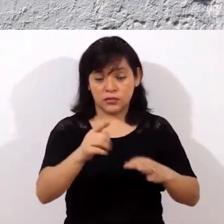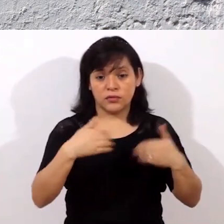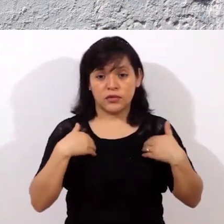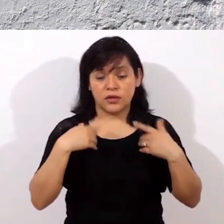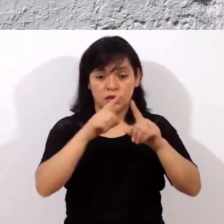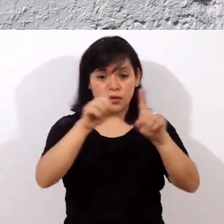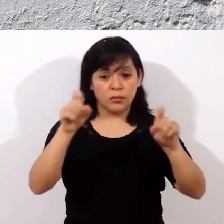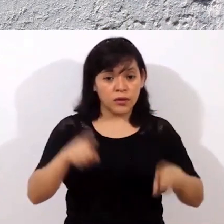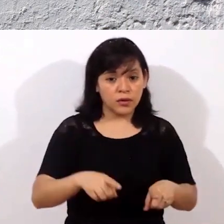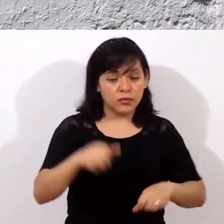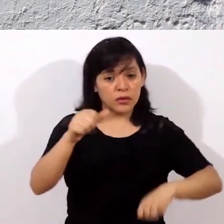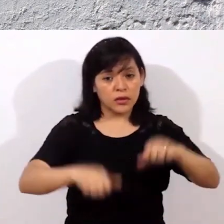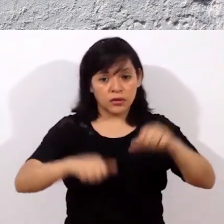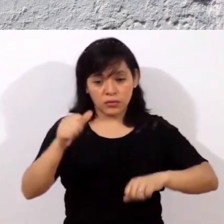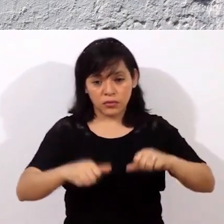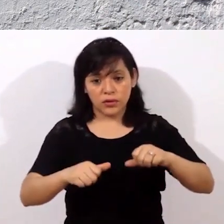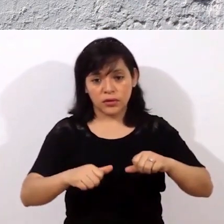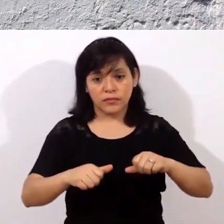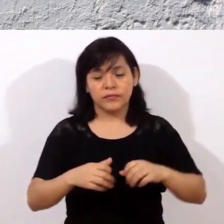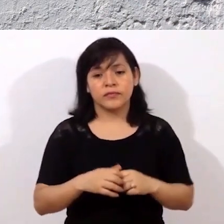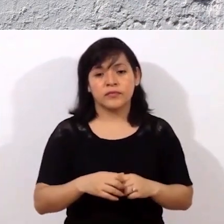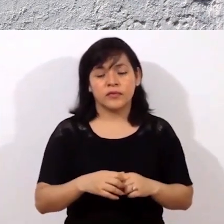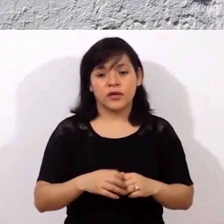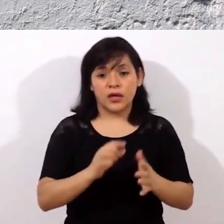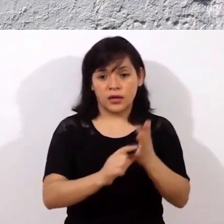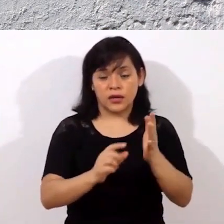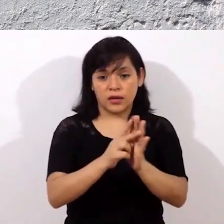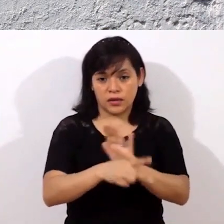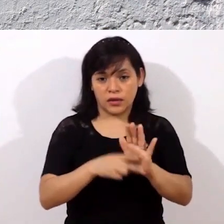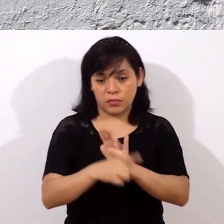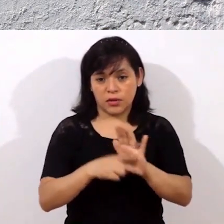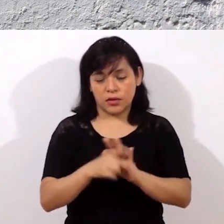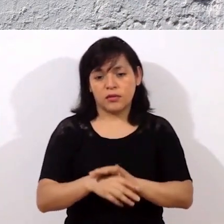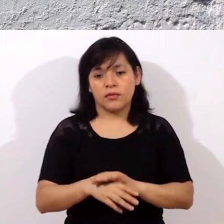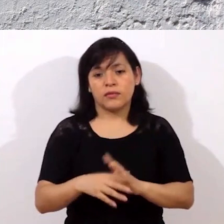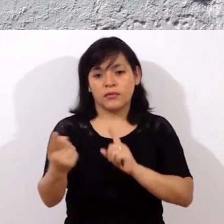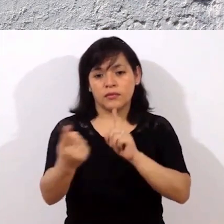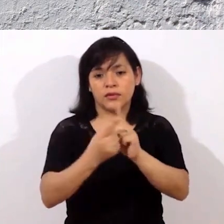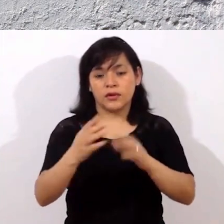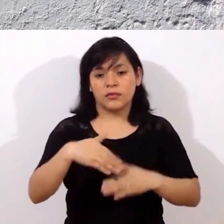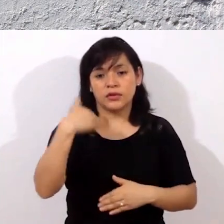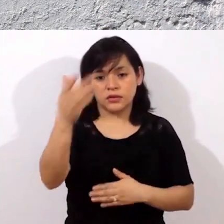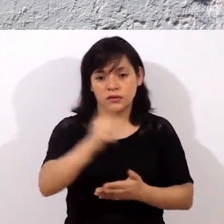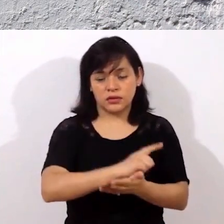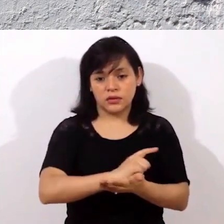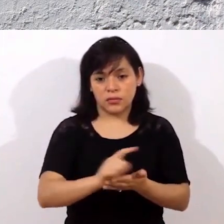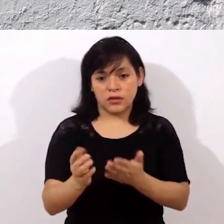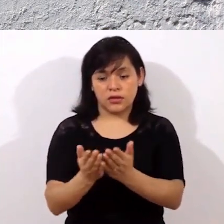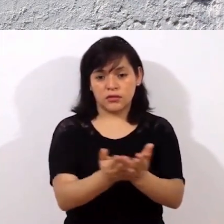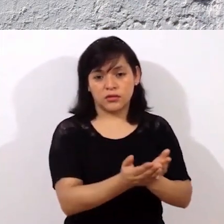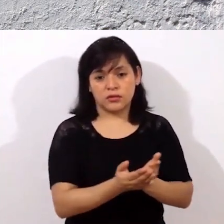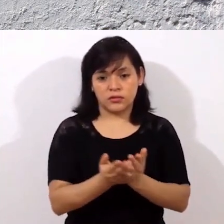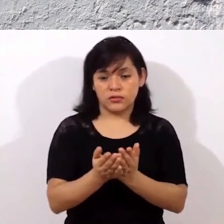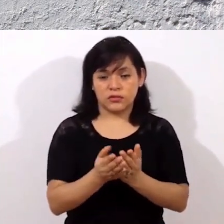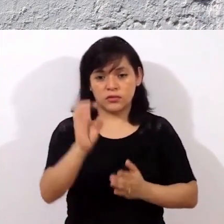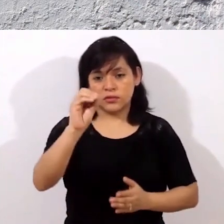nos volvemos a encontrar en una nueva sesión de esta serie de estudio del libro de Oseas. Hasta